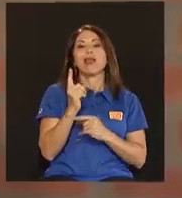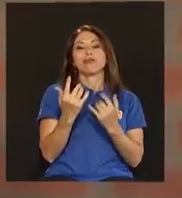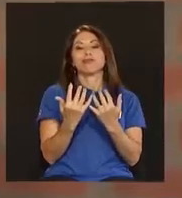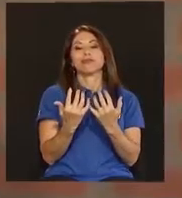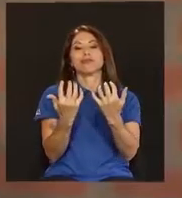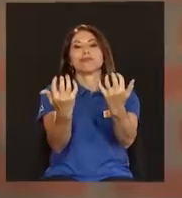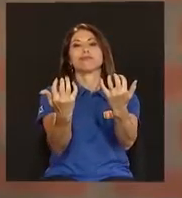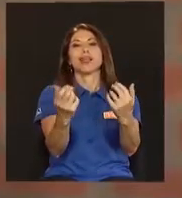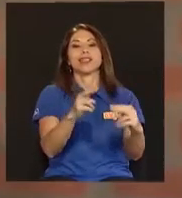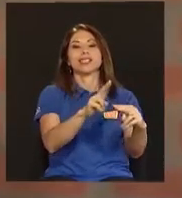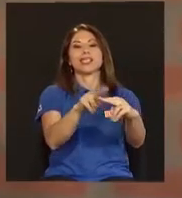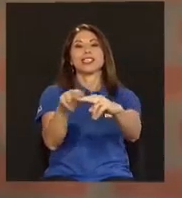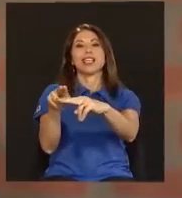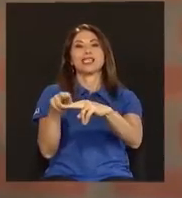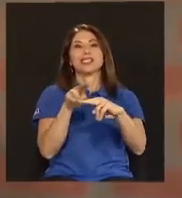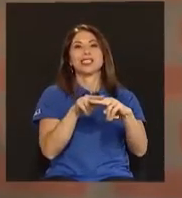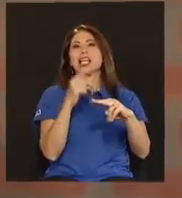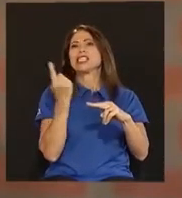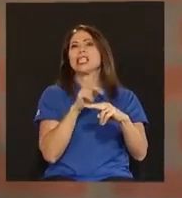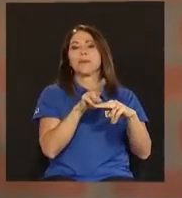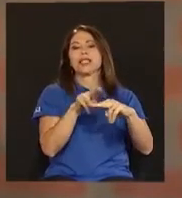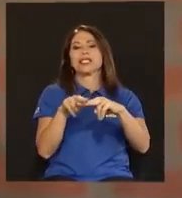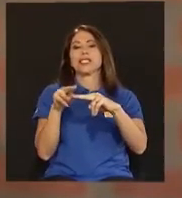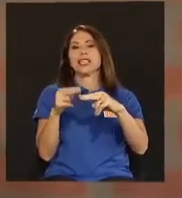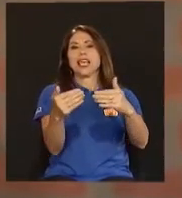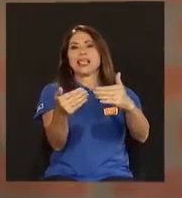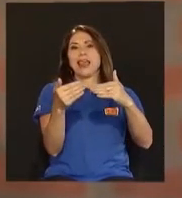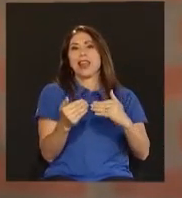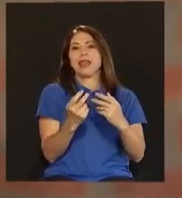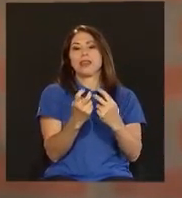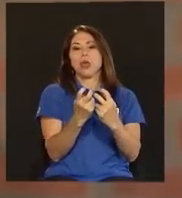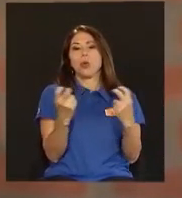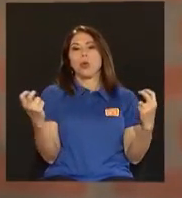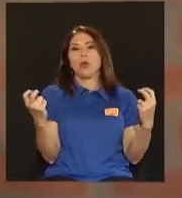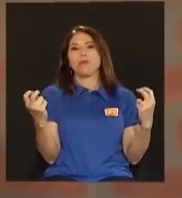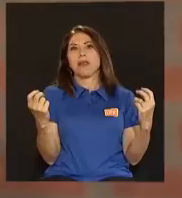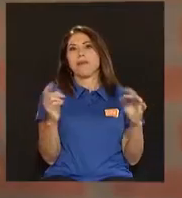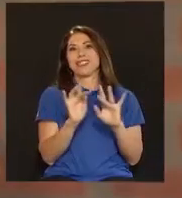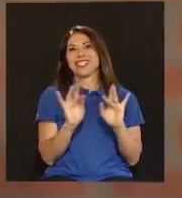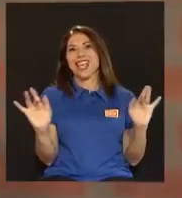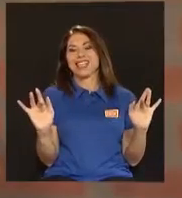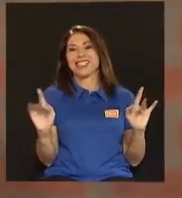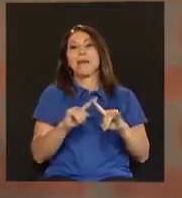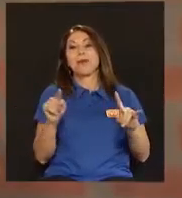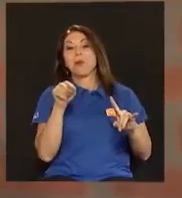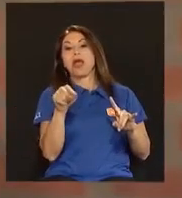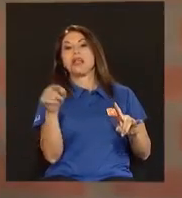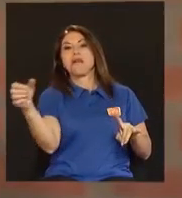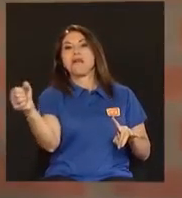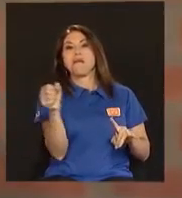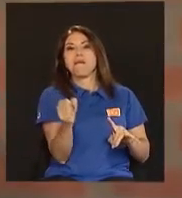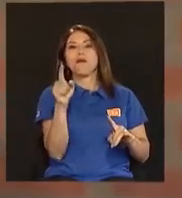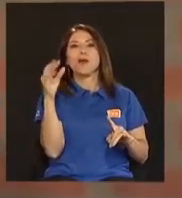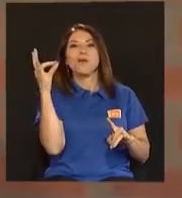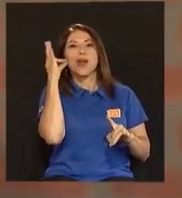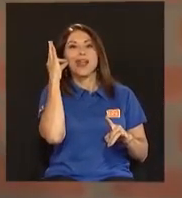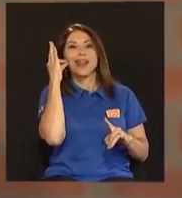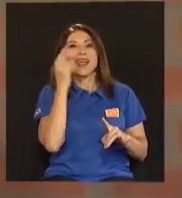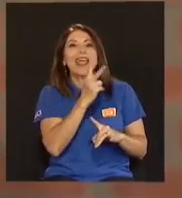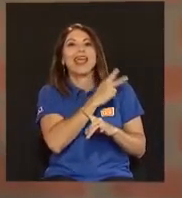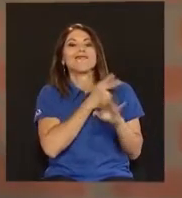vacías. Sentamos a una mujer jefe de familia que no terminó la primaria, y entonces cuando tenemos que poner a esa mujer a hacer